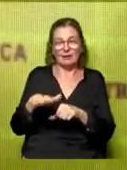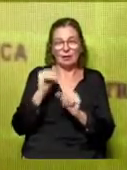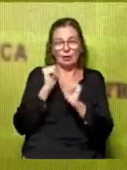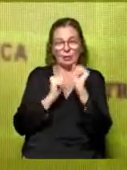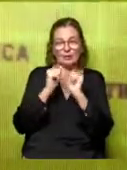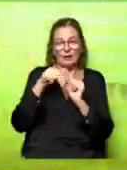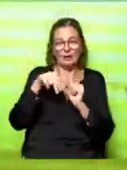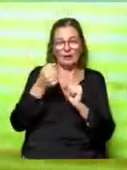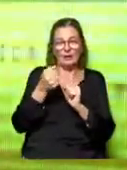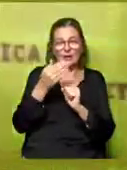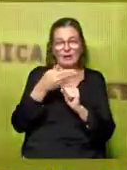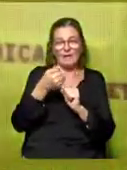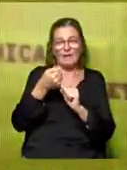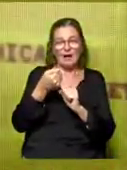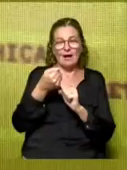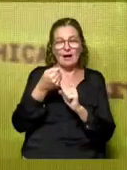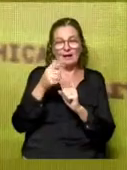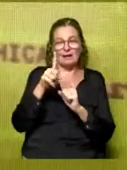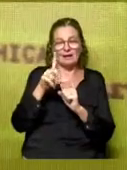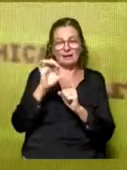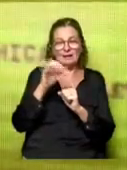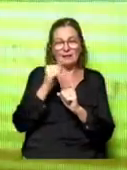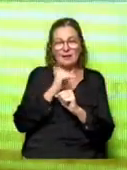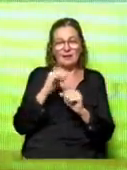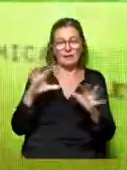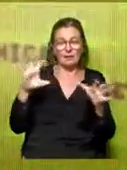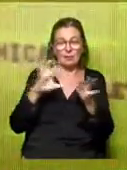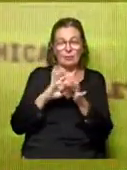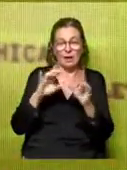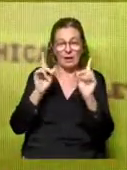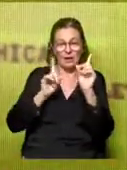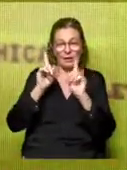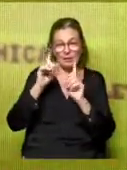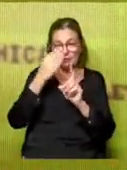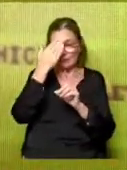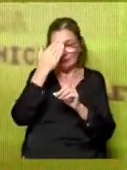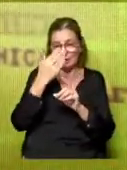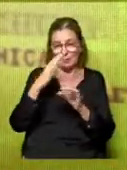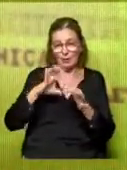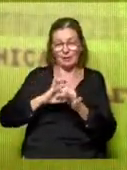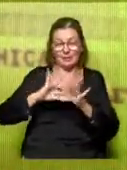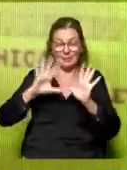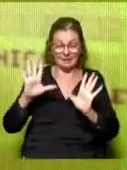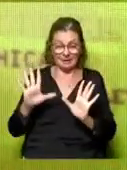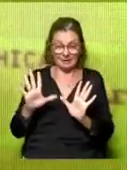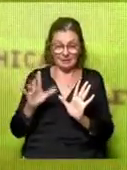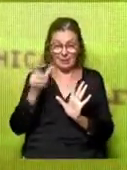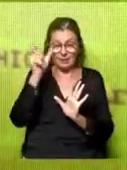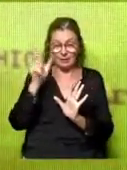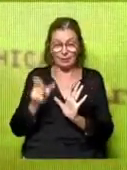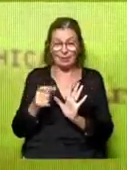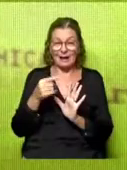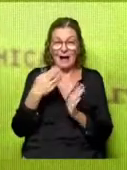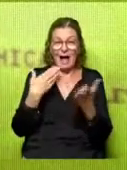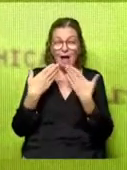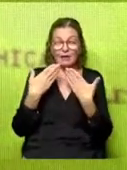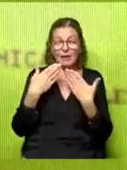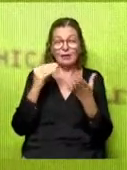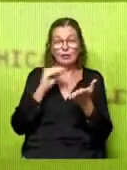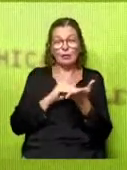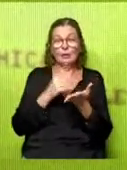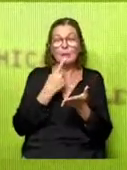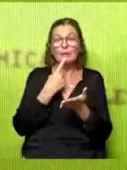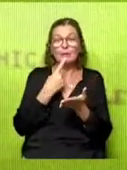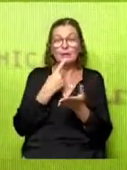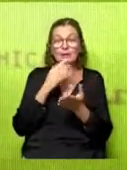está vinculada al Frente Amplio. Es un economista independiente que hace referencia a las políticas